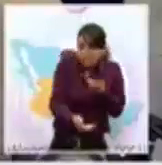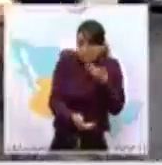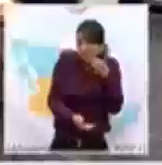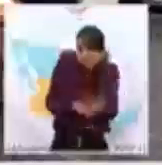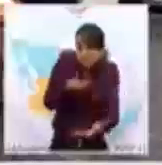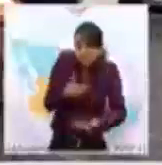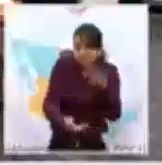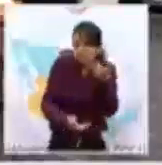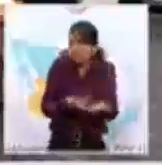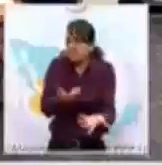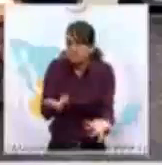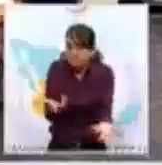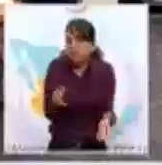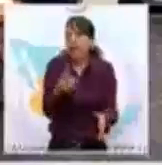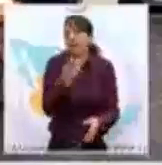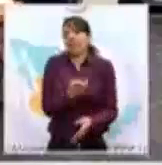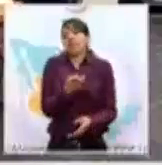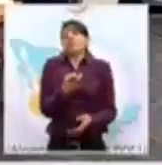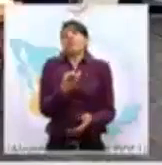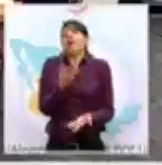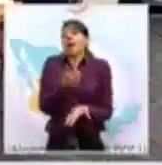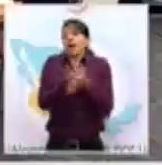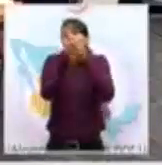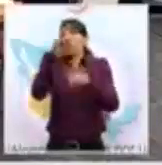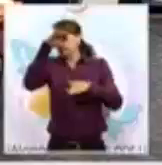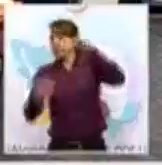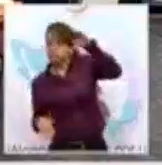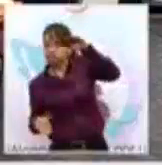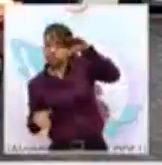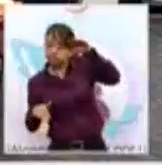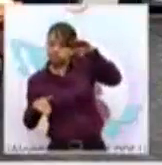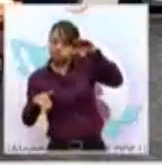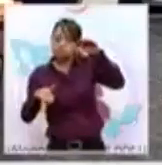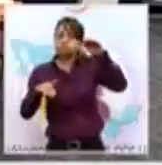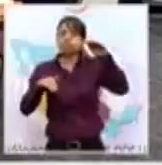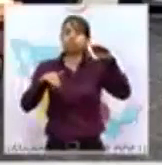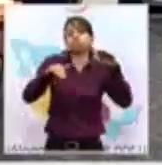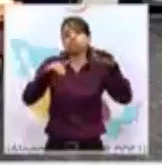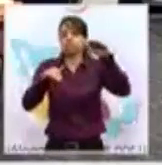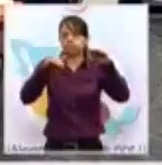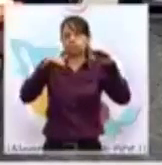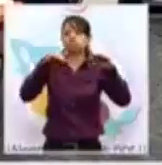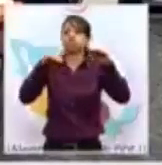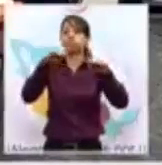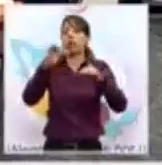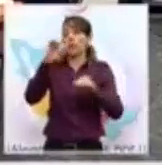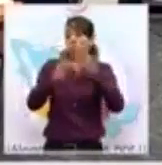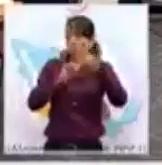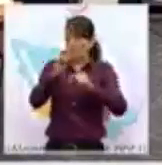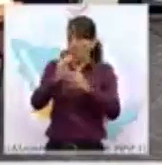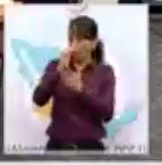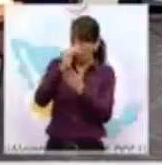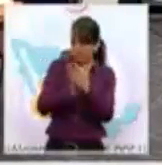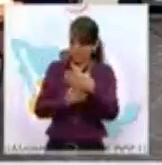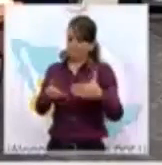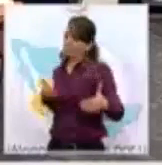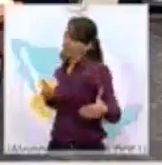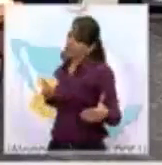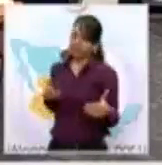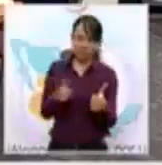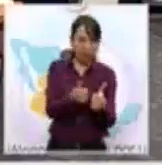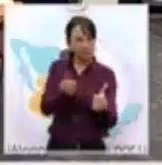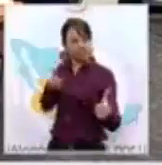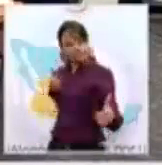una menor desigualdad, combatir la pobreza, ir cerrando brechas enormes que tenemos en términos